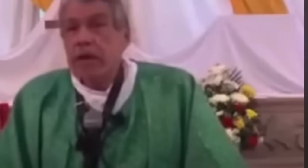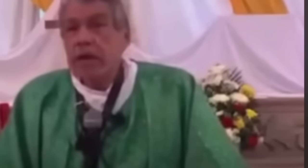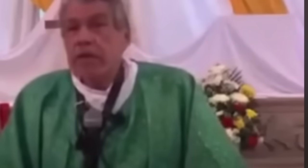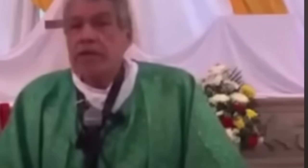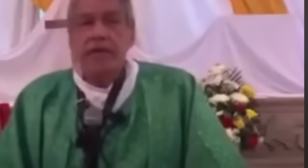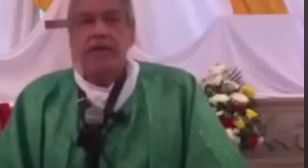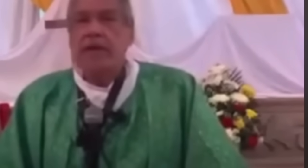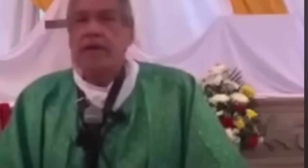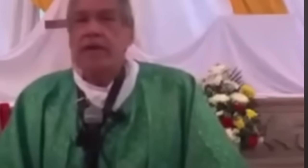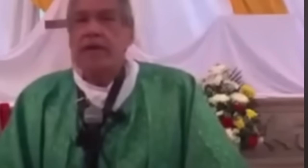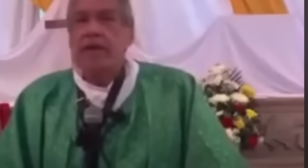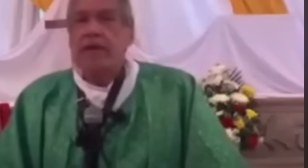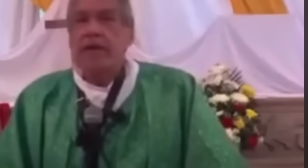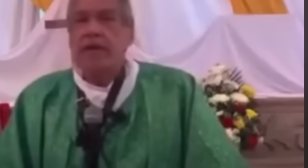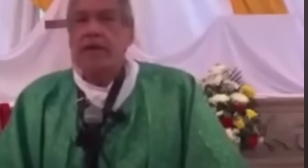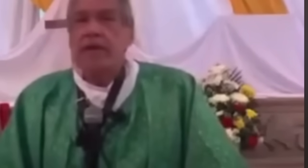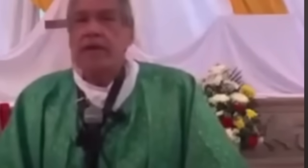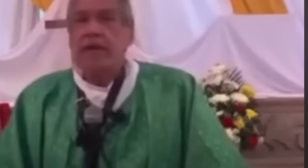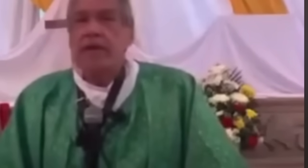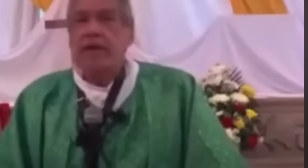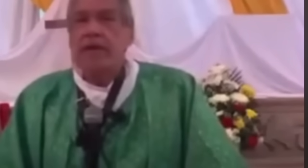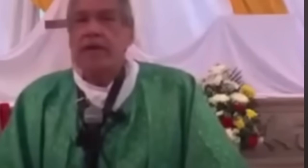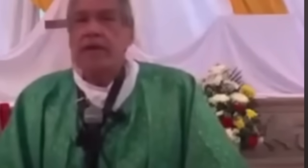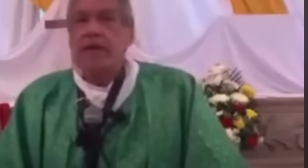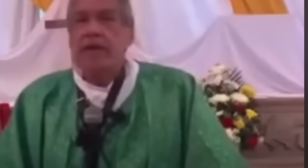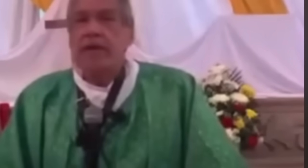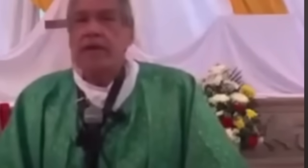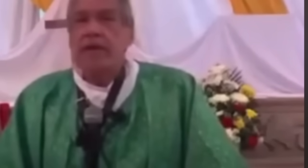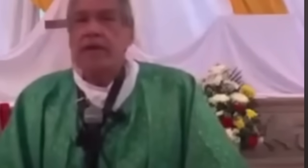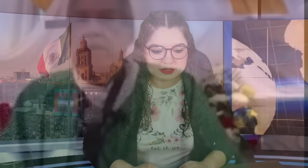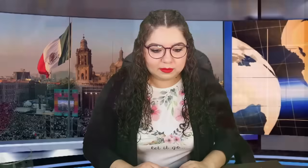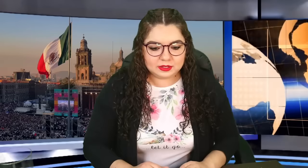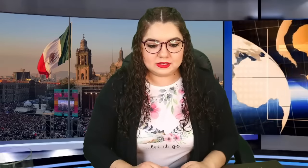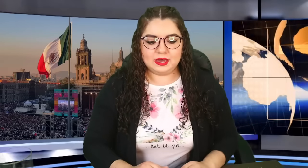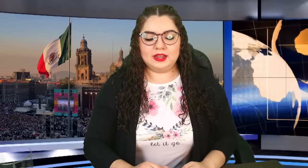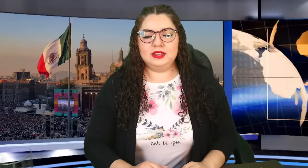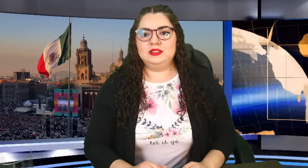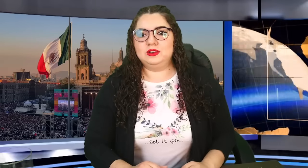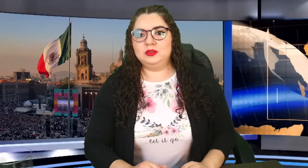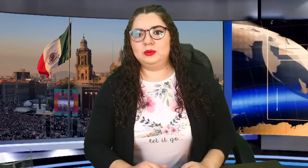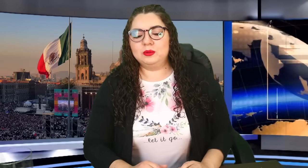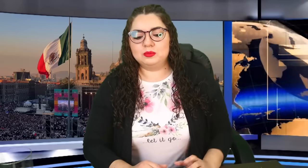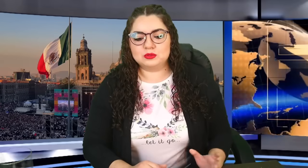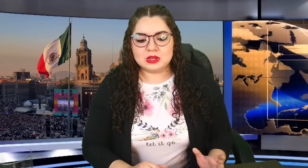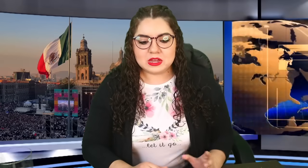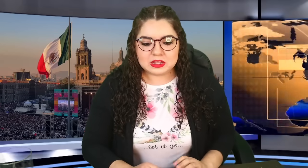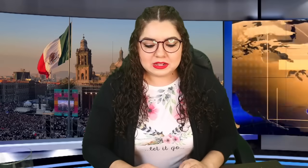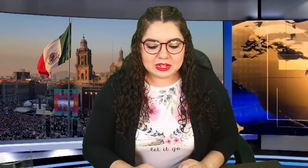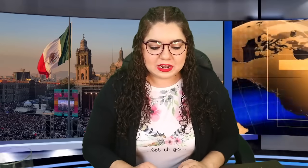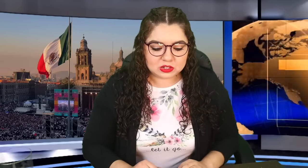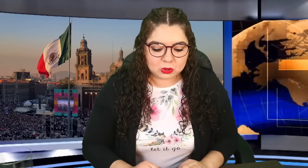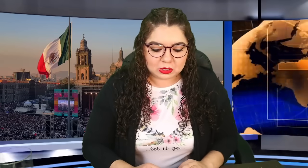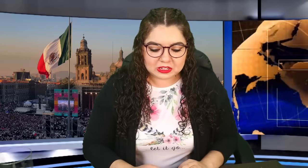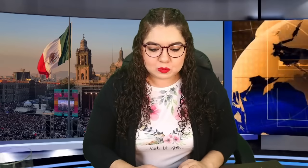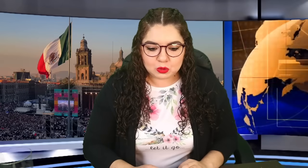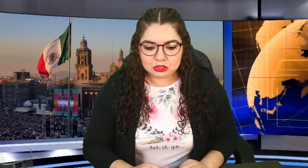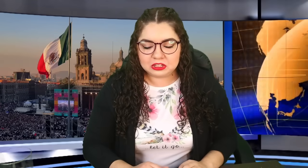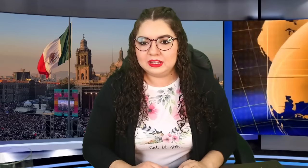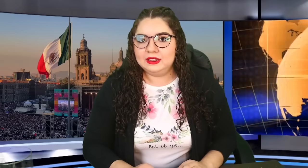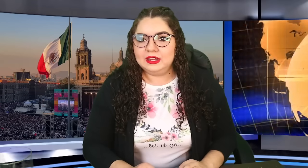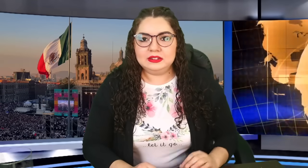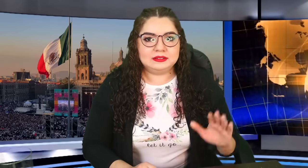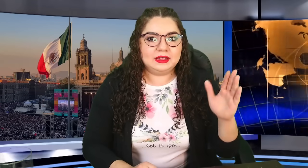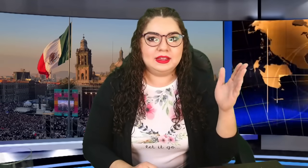de un partido. Pues ahí está, mi querida familia, este mensaje diciendo, bueno, pues ni les